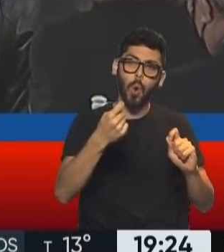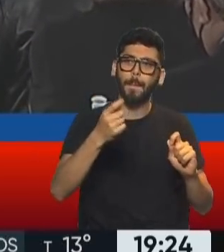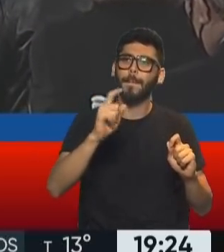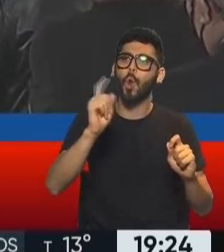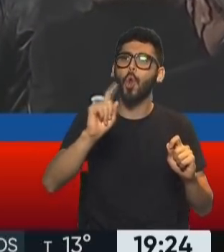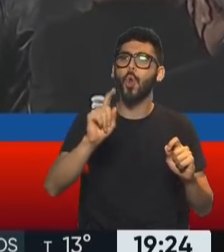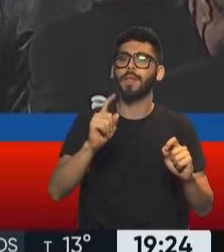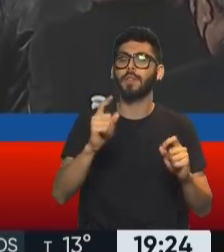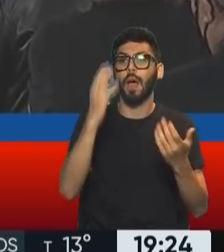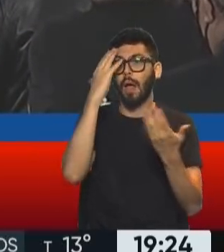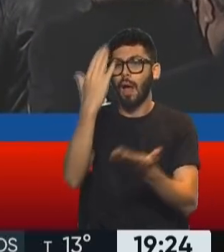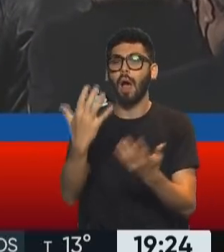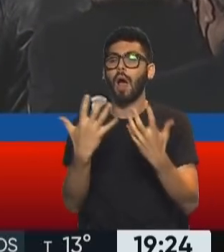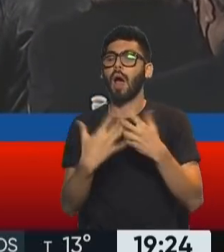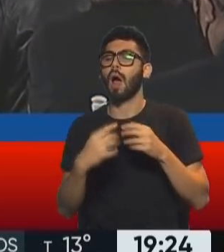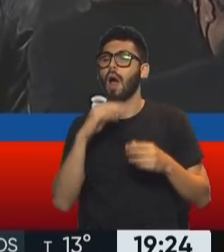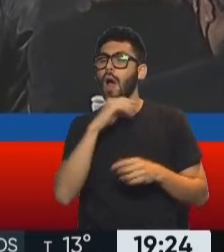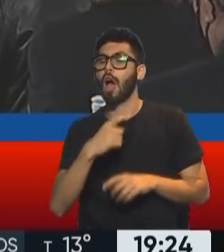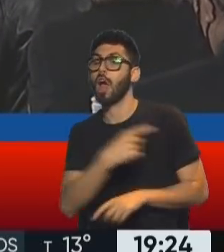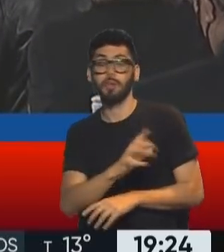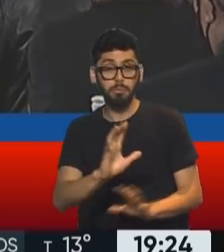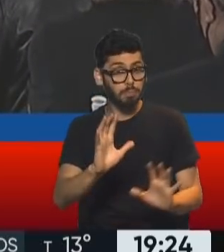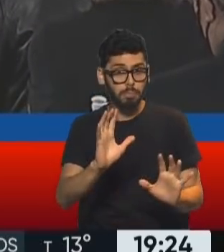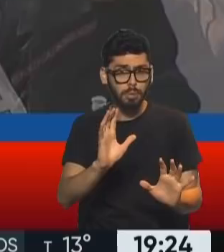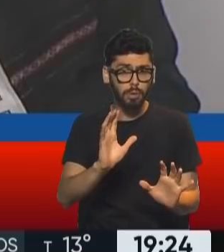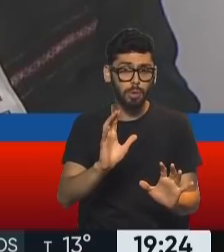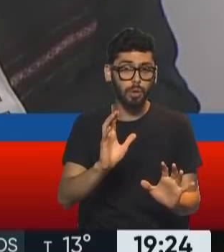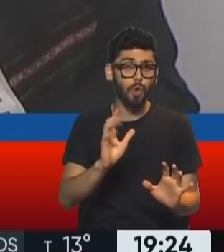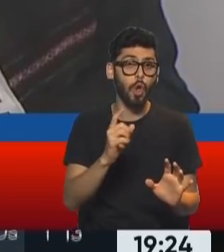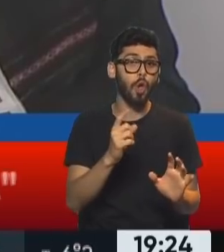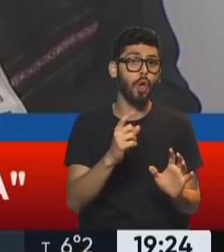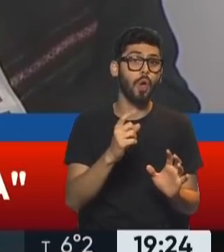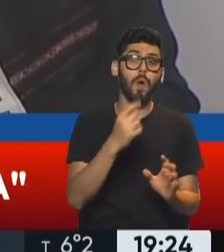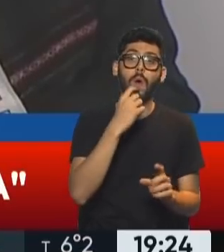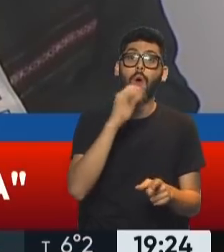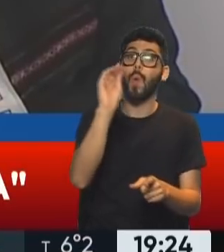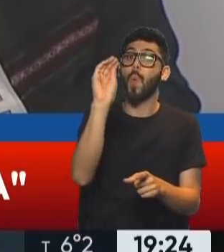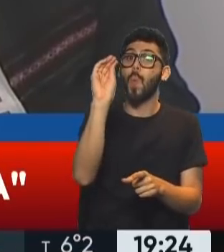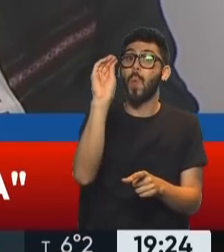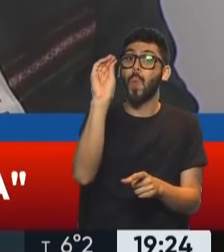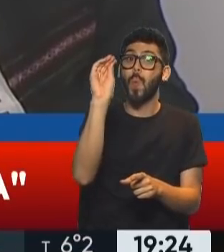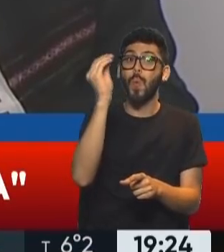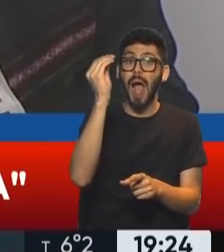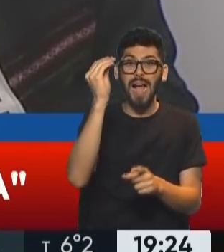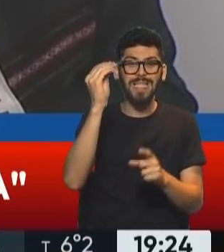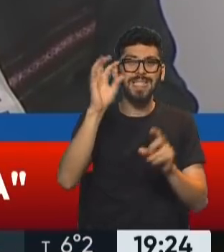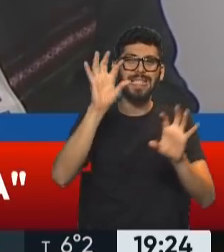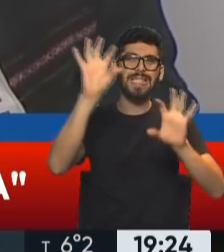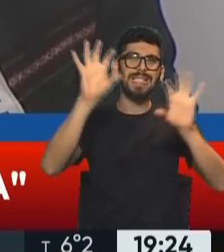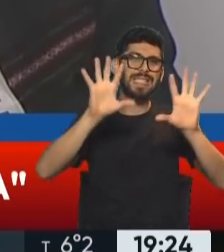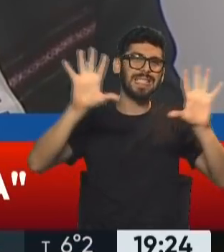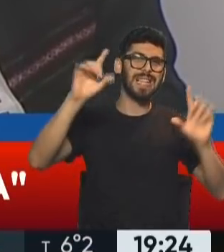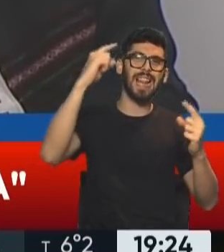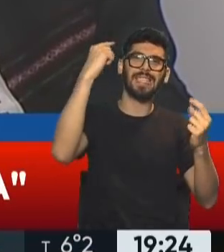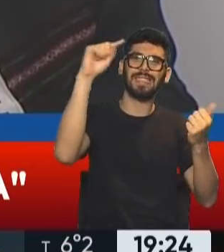nadie, porque es mucho más difícil cambiar la estructura económica de un Brasil que está muy diversificado